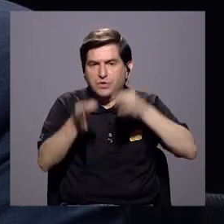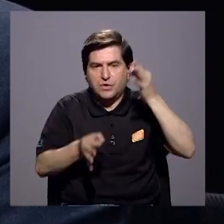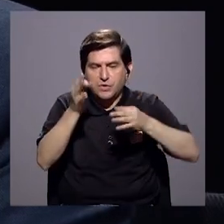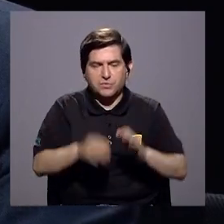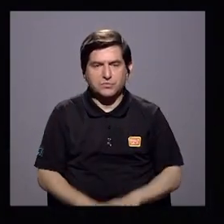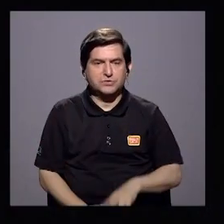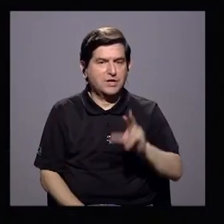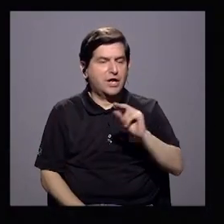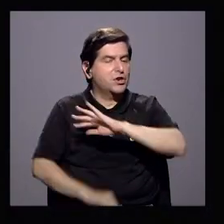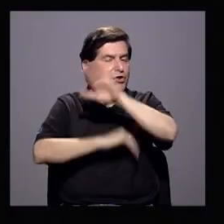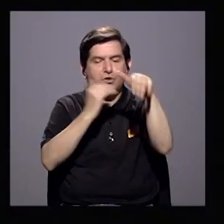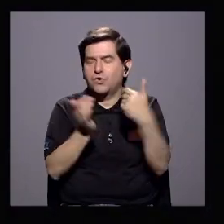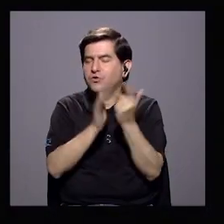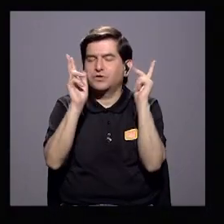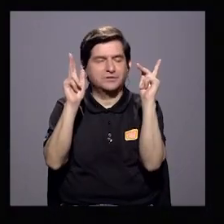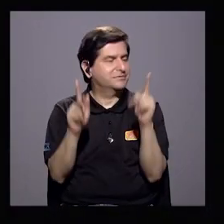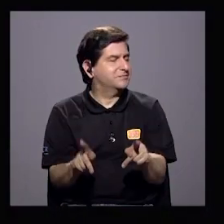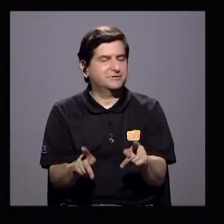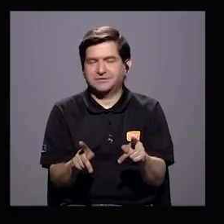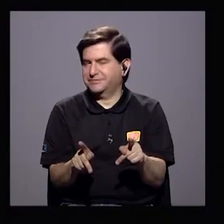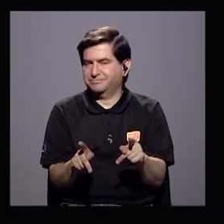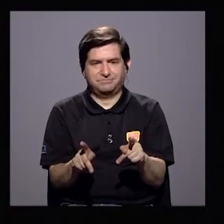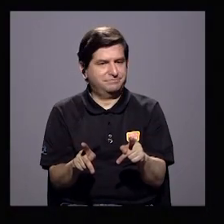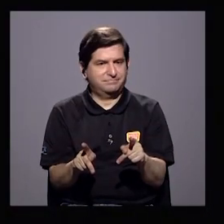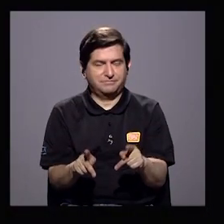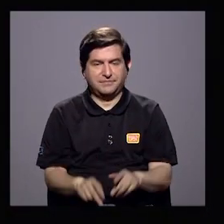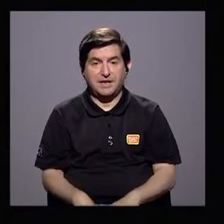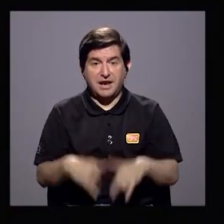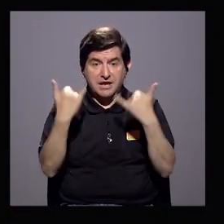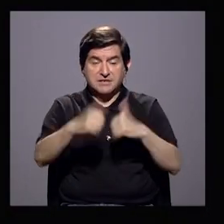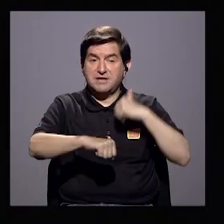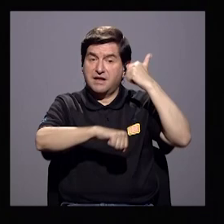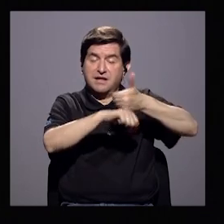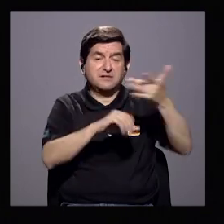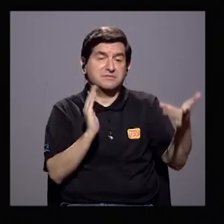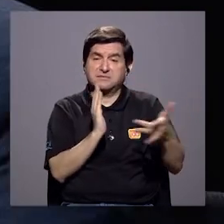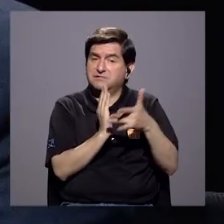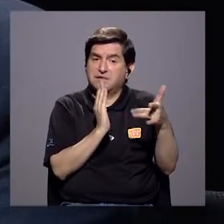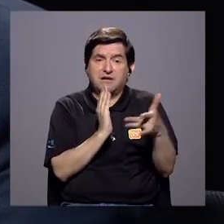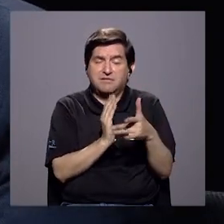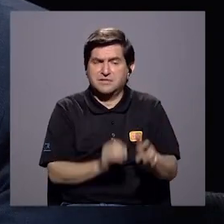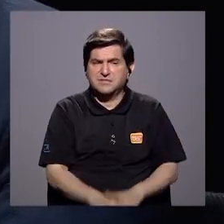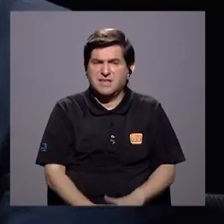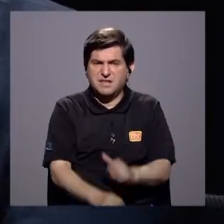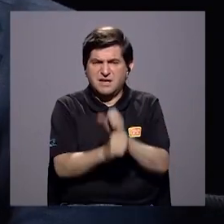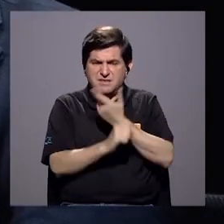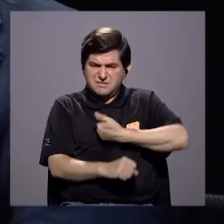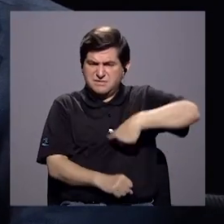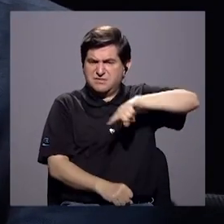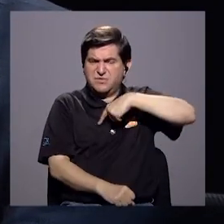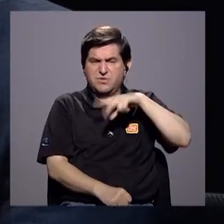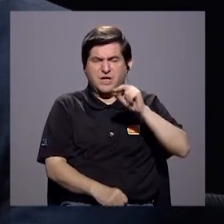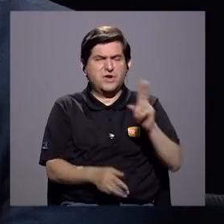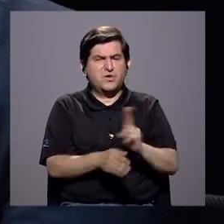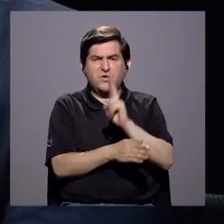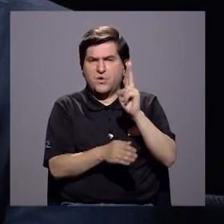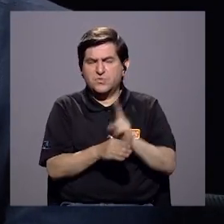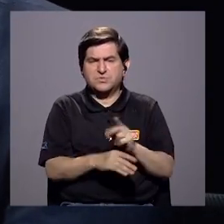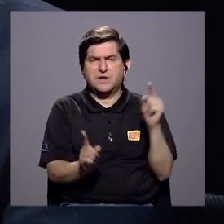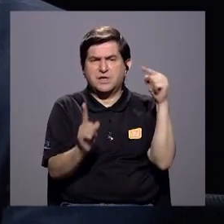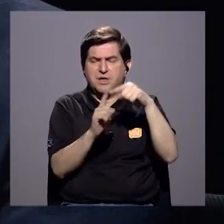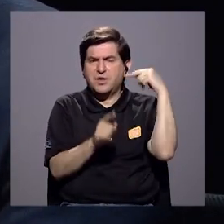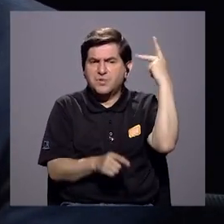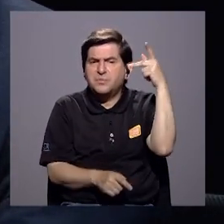por la justicia y no las de todos los ciudadanos porque una vez instalada la tecnología que nos garantiza a nosotros que no está siendo